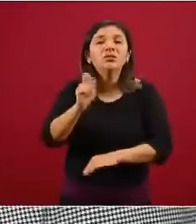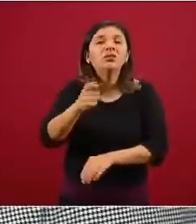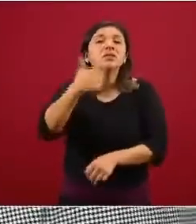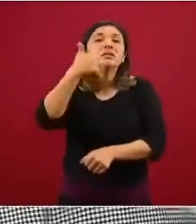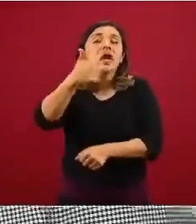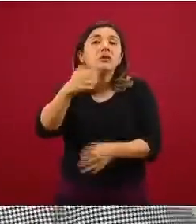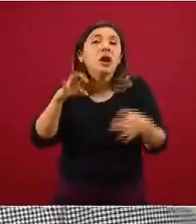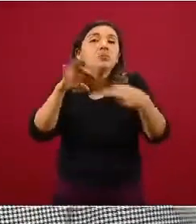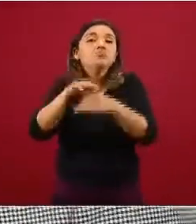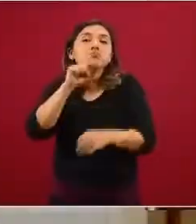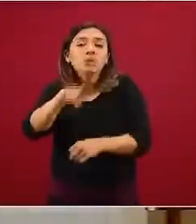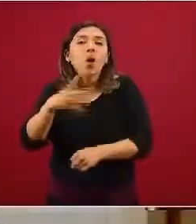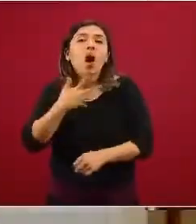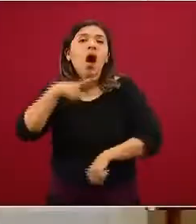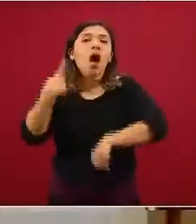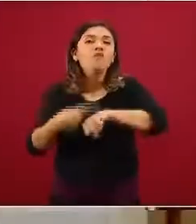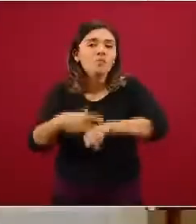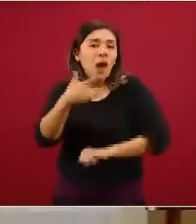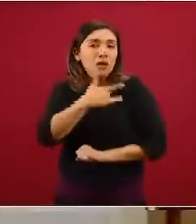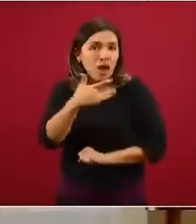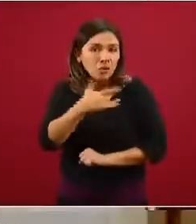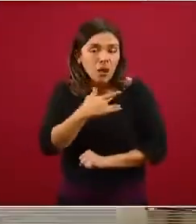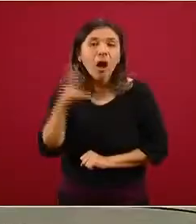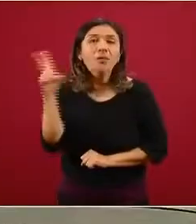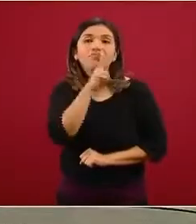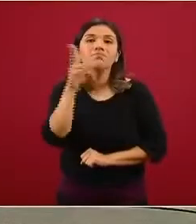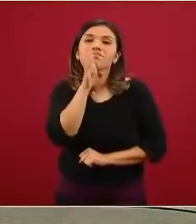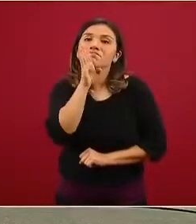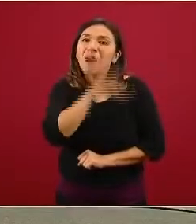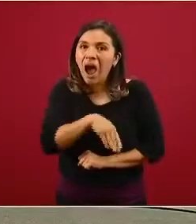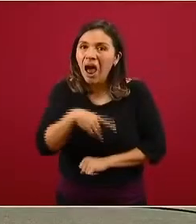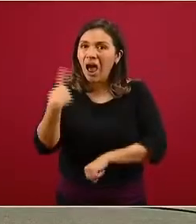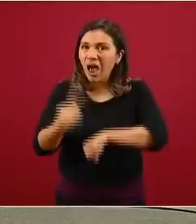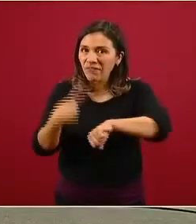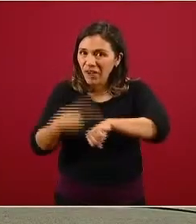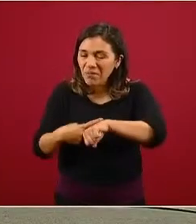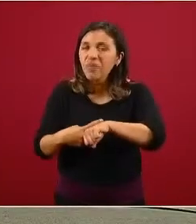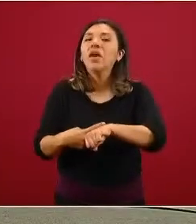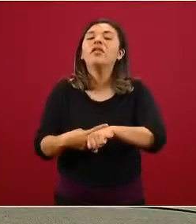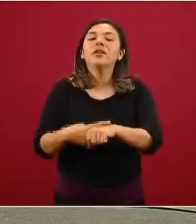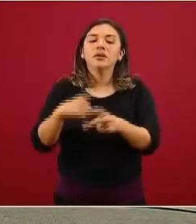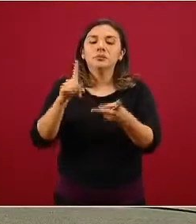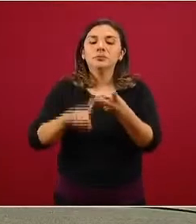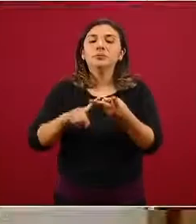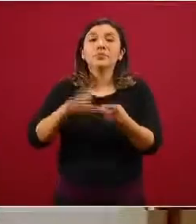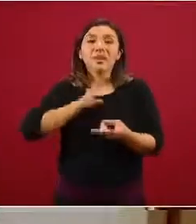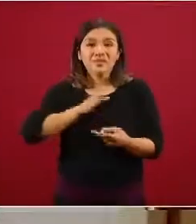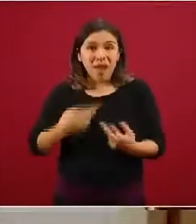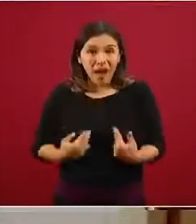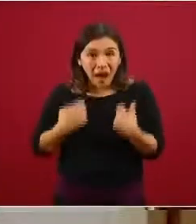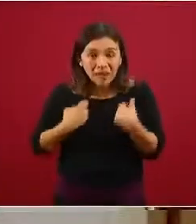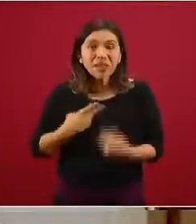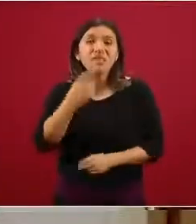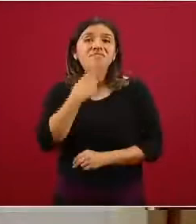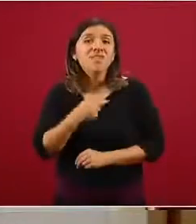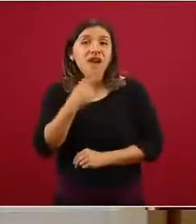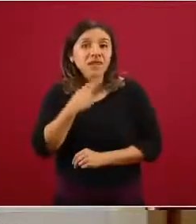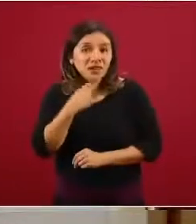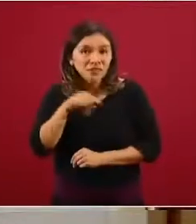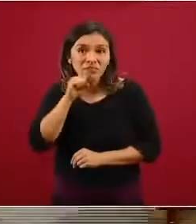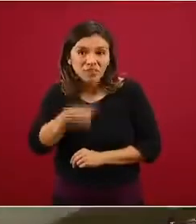con la patología cardiovascular, las enfermedades respiratorias crónicas, el cáncer y la